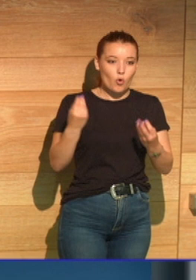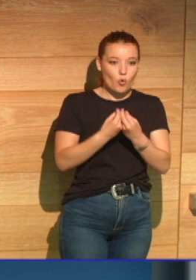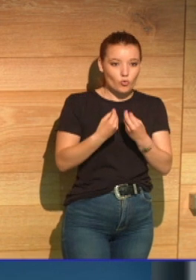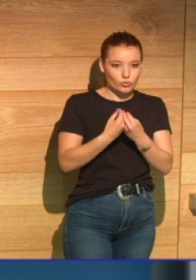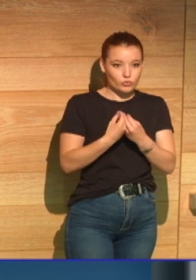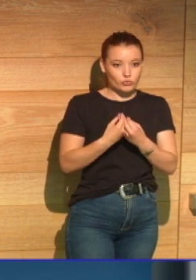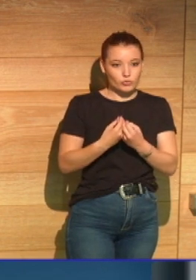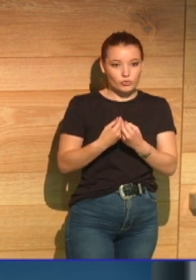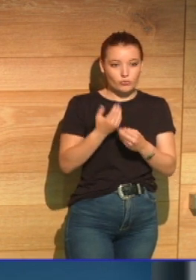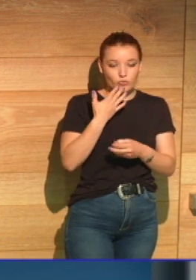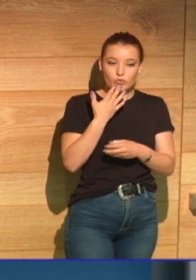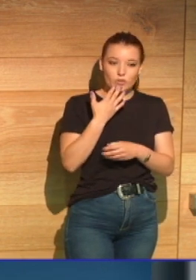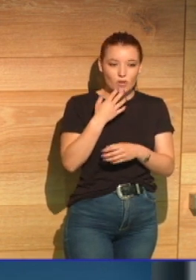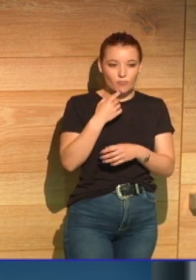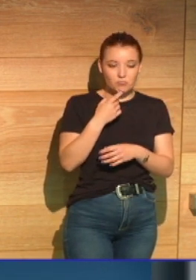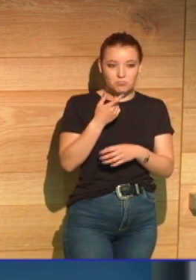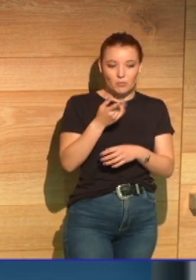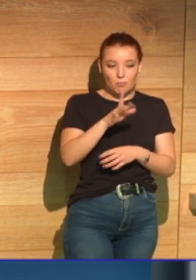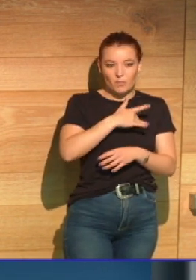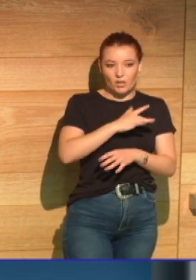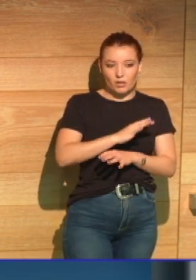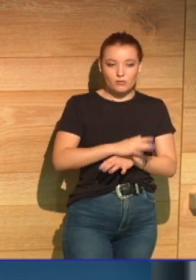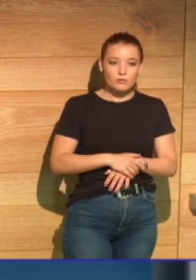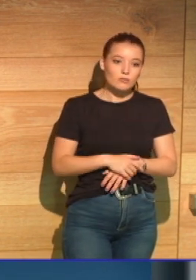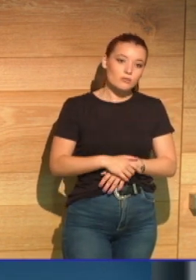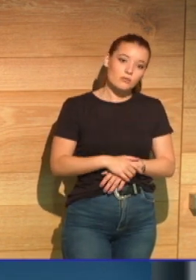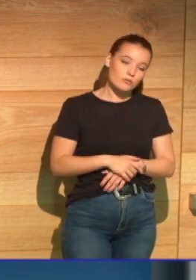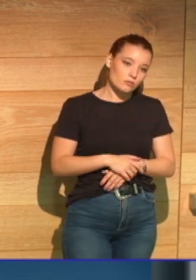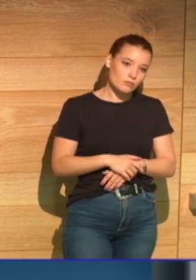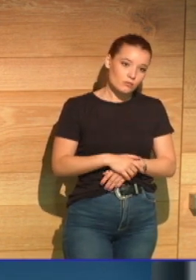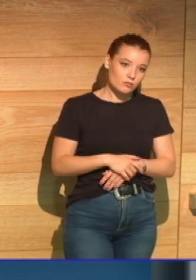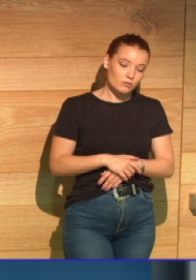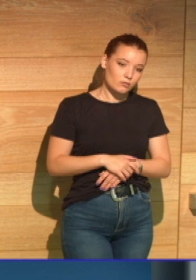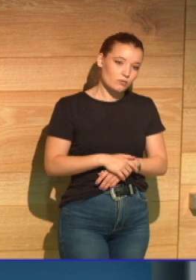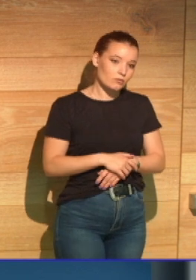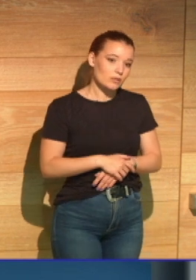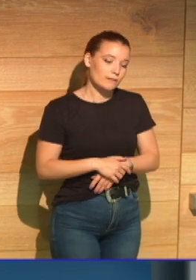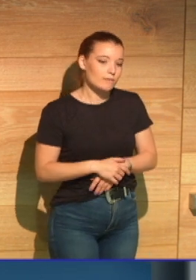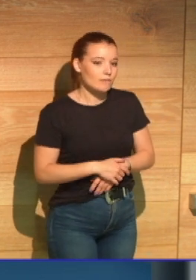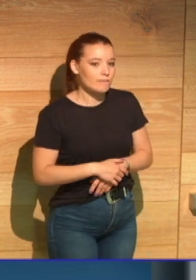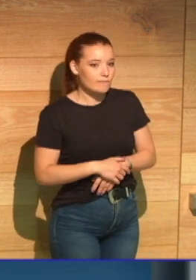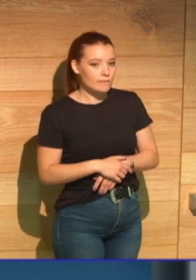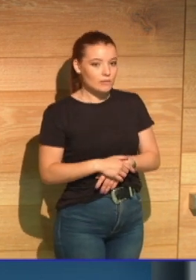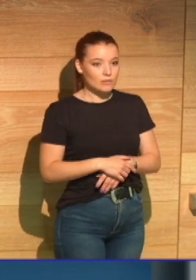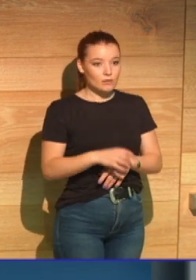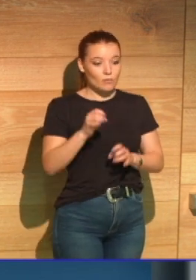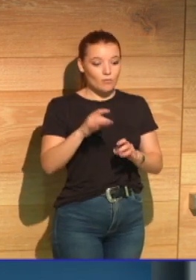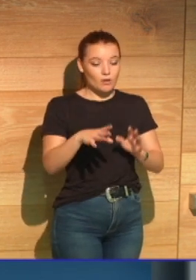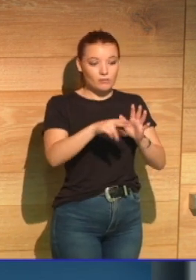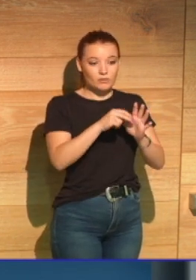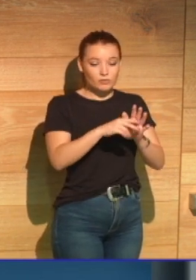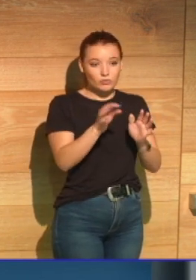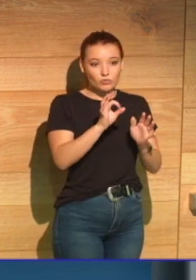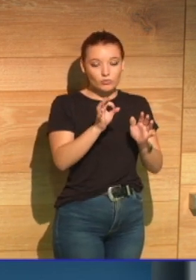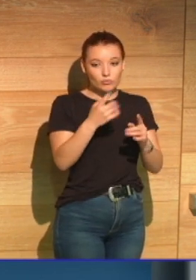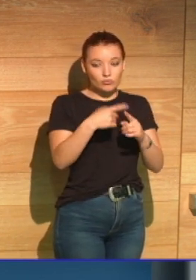nostalgia en ese sentido y armar playlists musicales que nos permiten recuperar estas ideas y, bueno, videos todo el tiempo para vernos